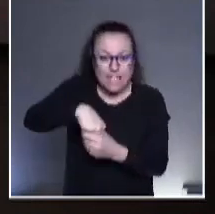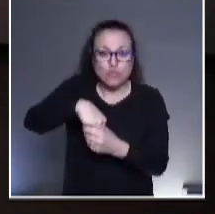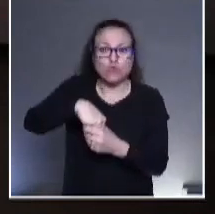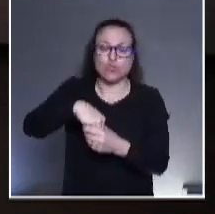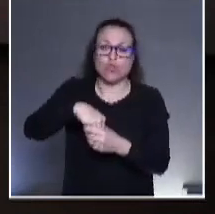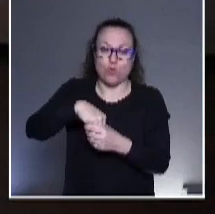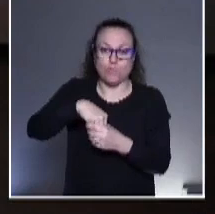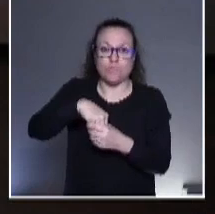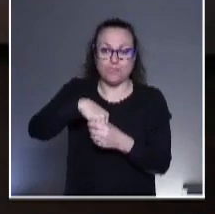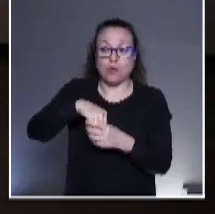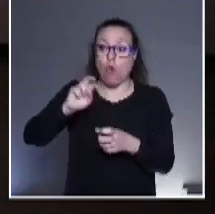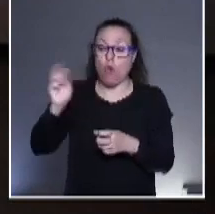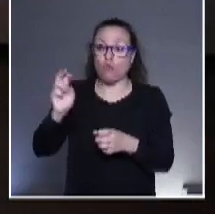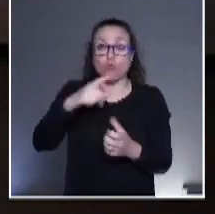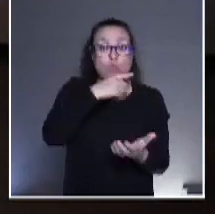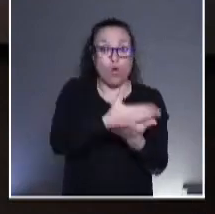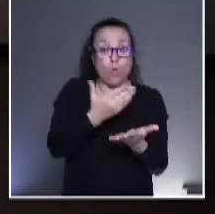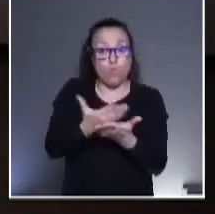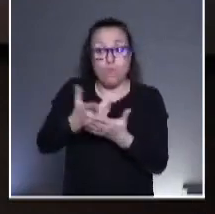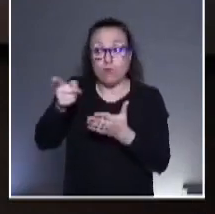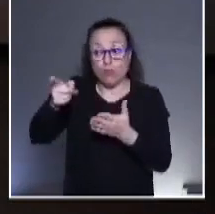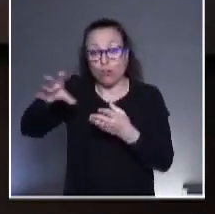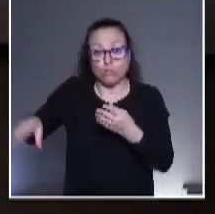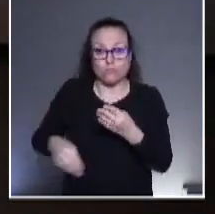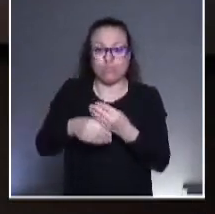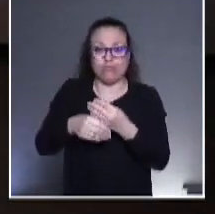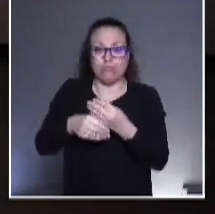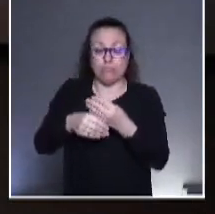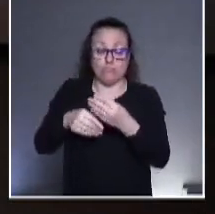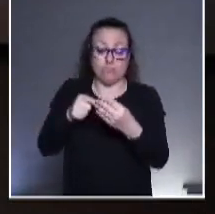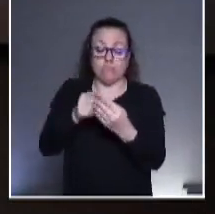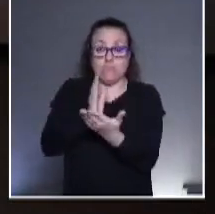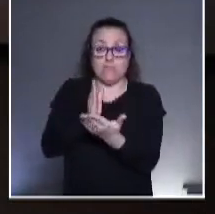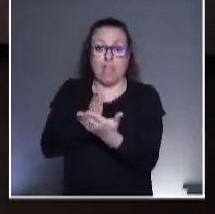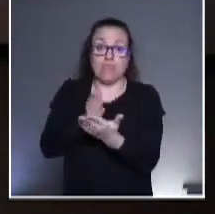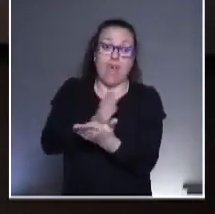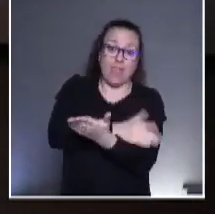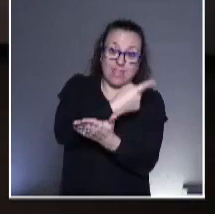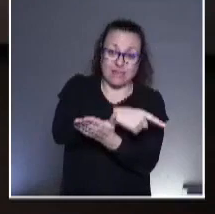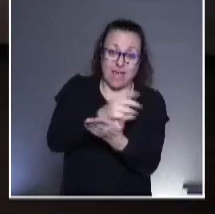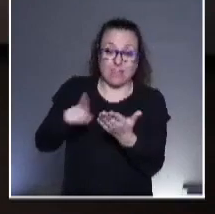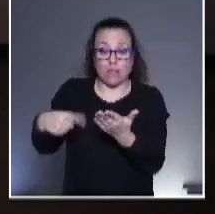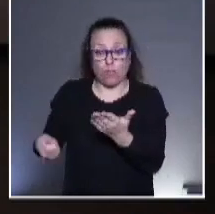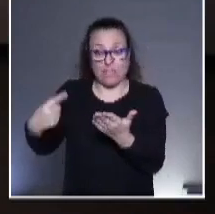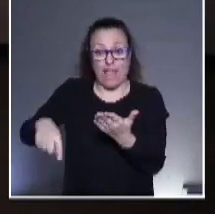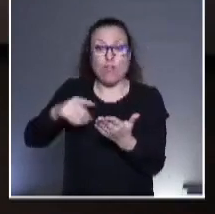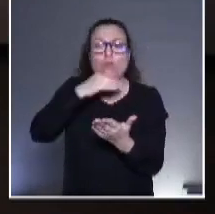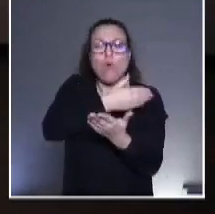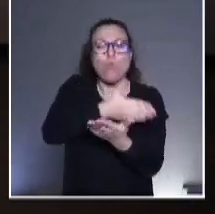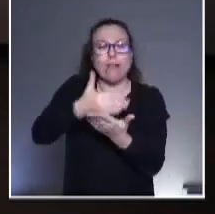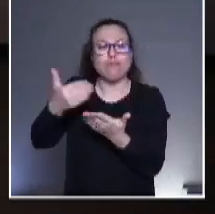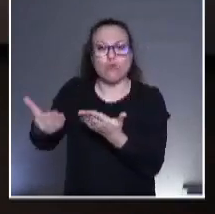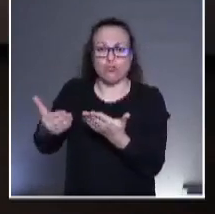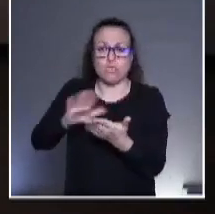una colonia de otros documentos que vienen antes o después que ese documento y que van